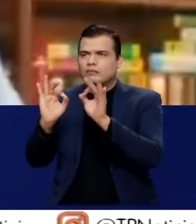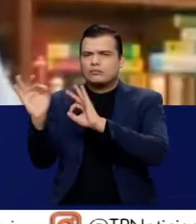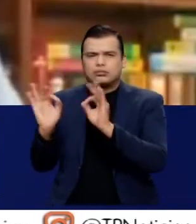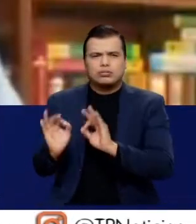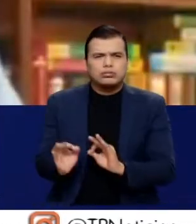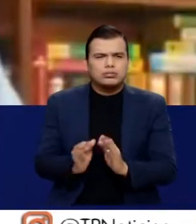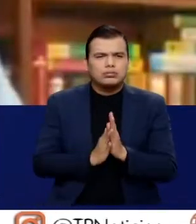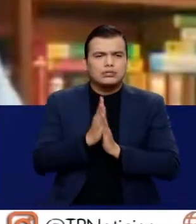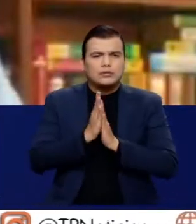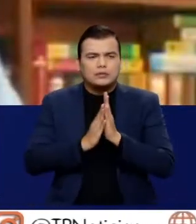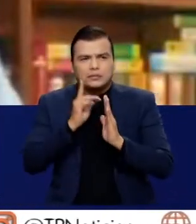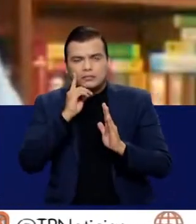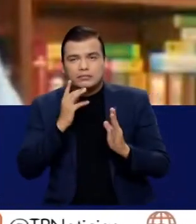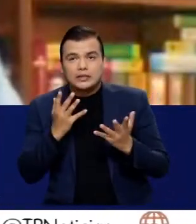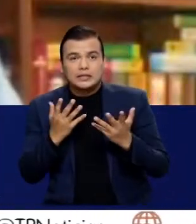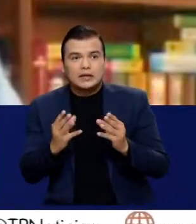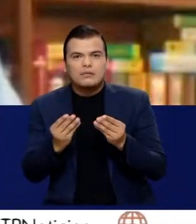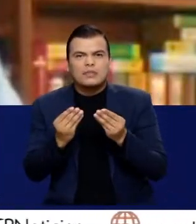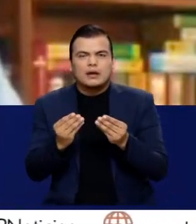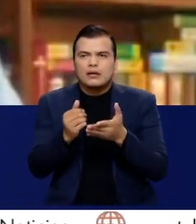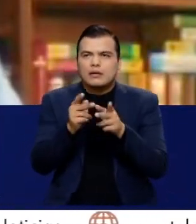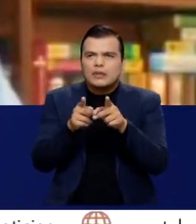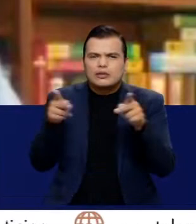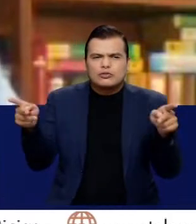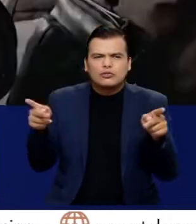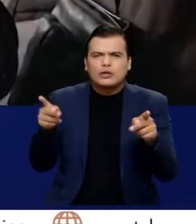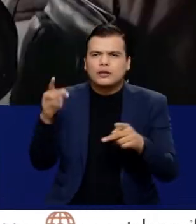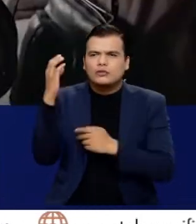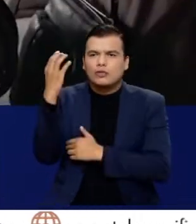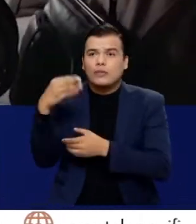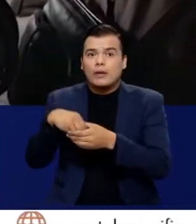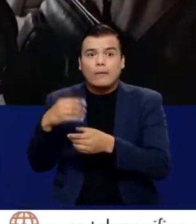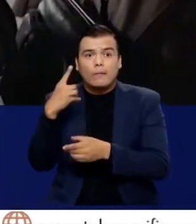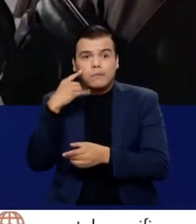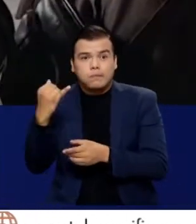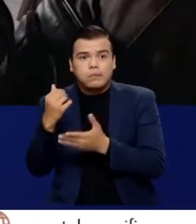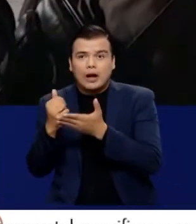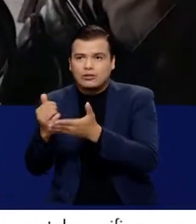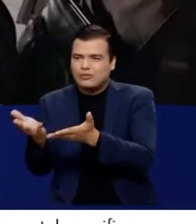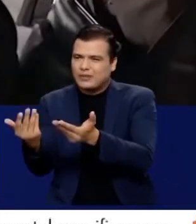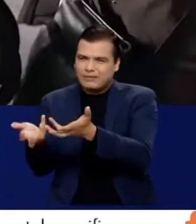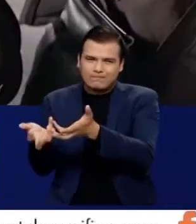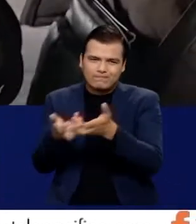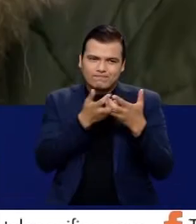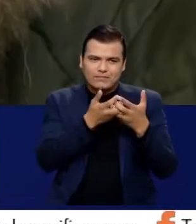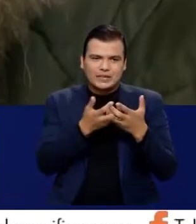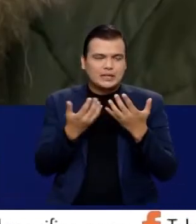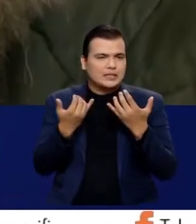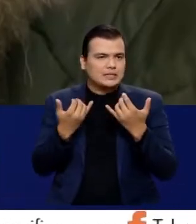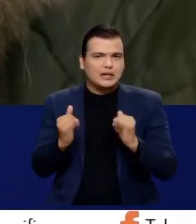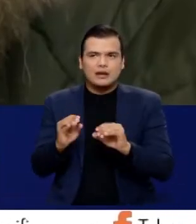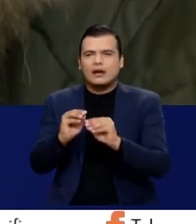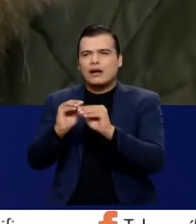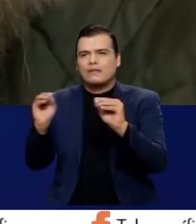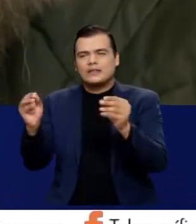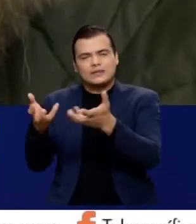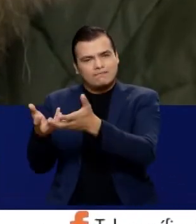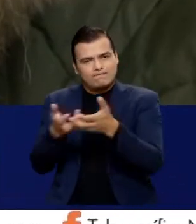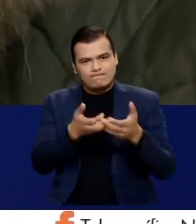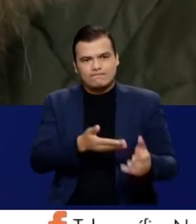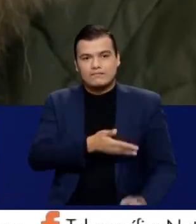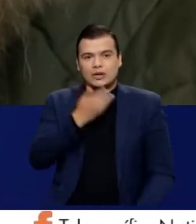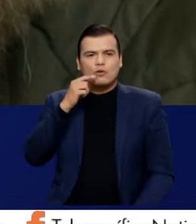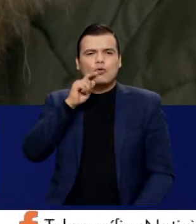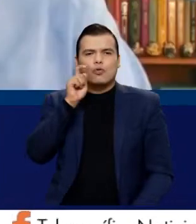haciendo un trabajo importante para poder ayudar a los colombianos que están a ucrania para salir porque el mensaje es tienen que abandonar el cráneo lo más rápido